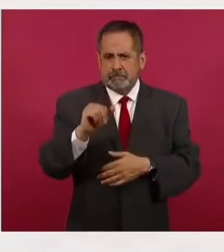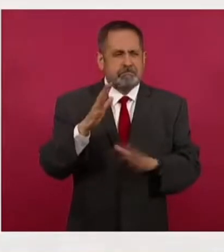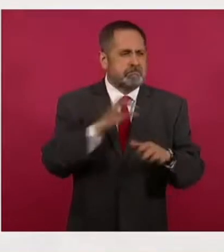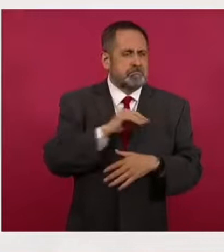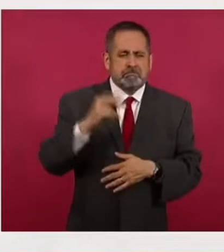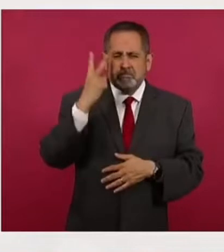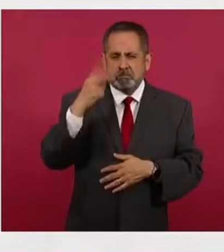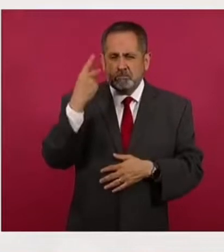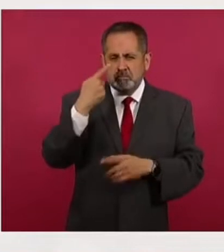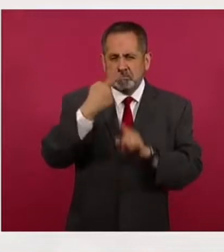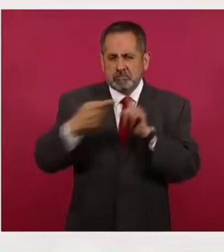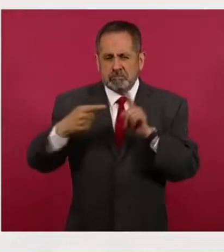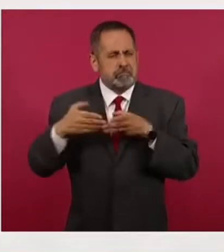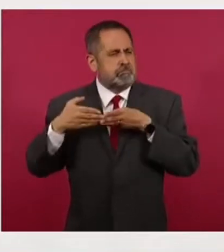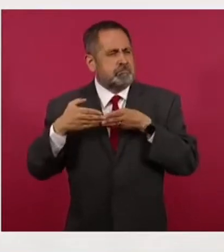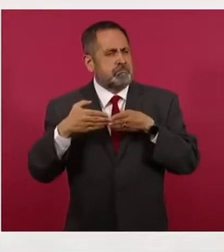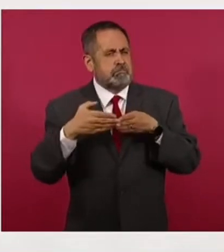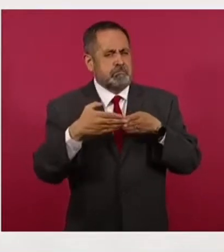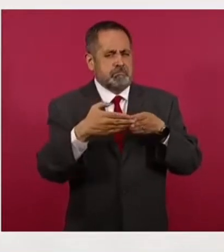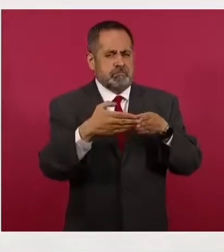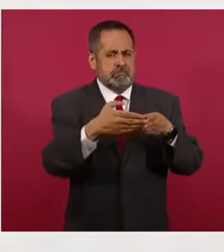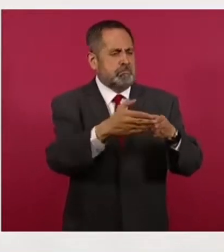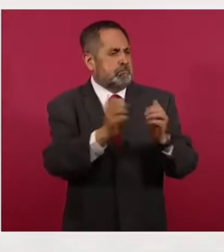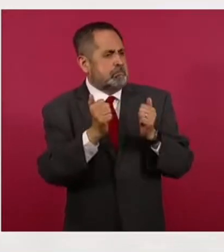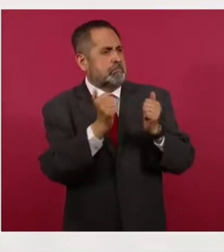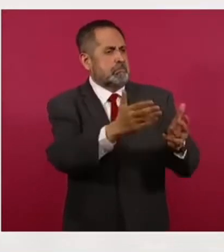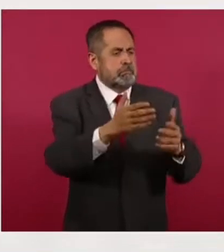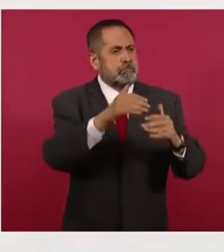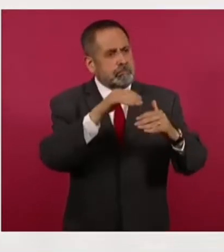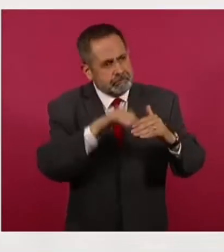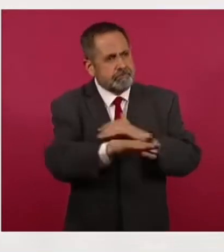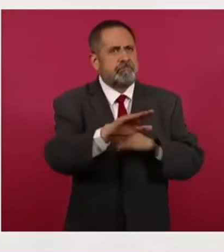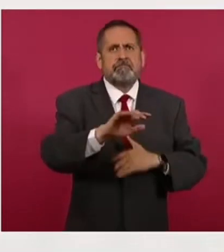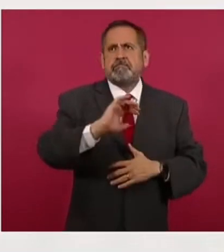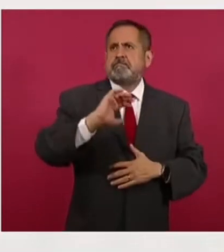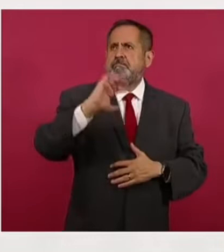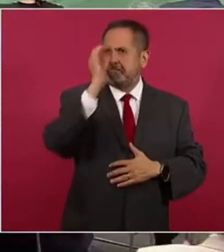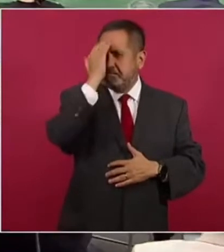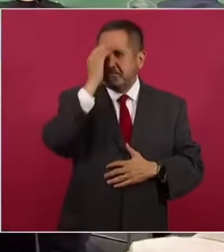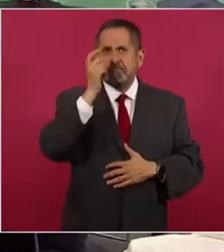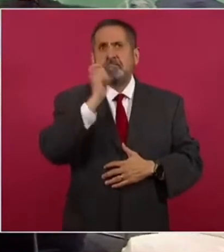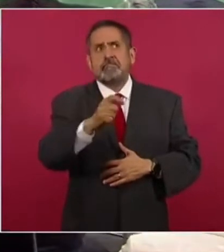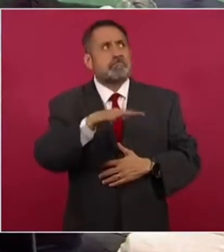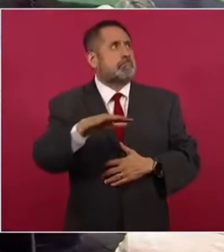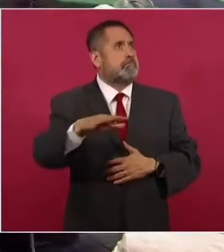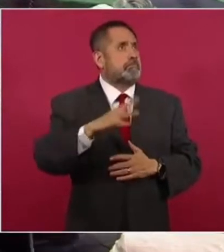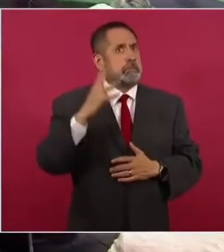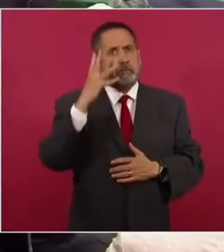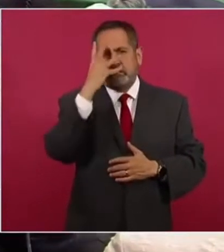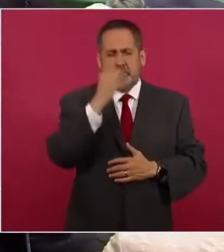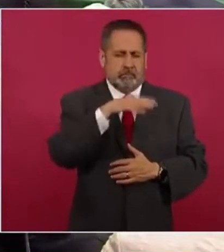media y poder conocer esa maravilla